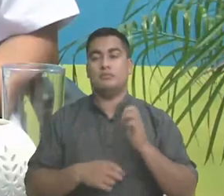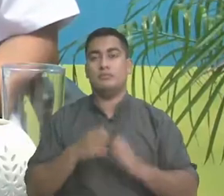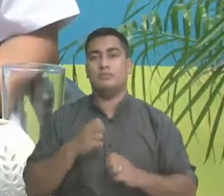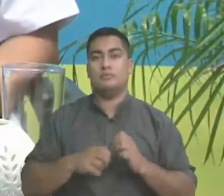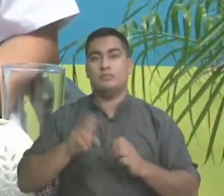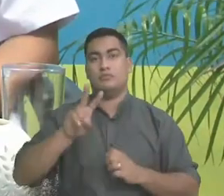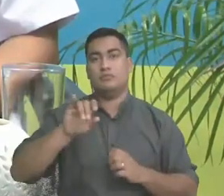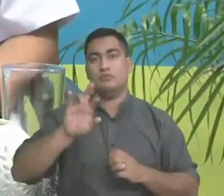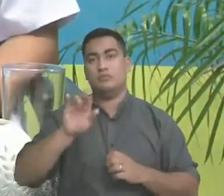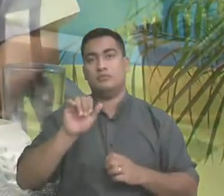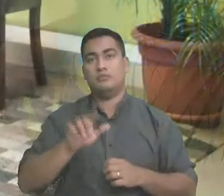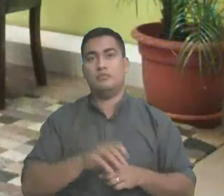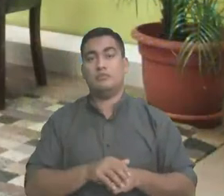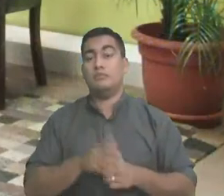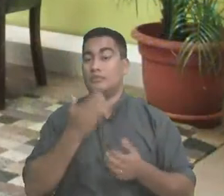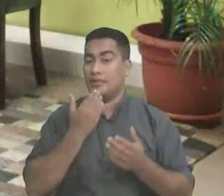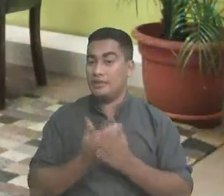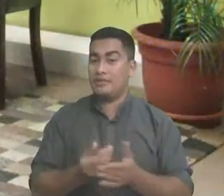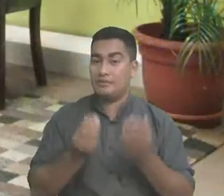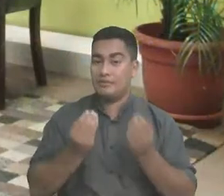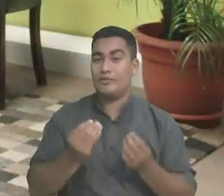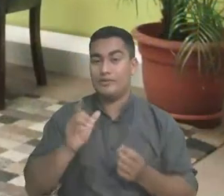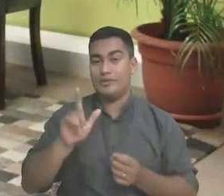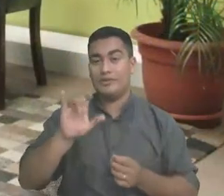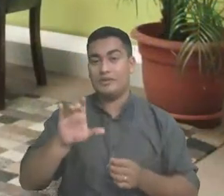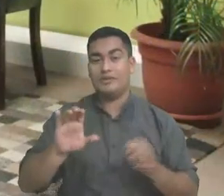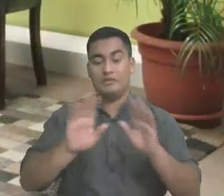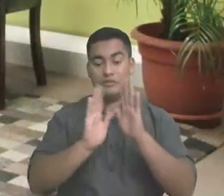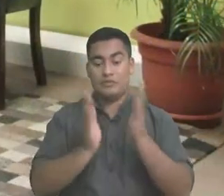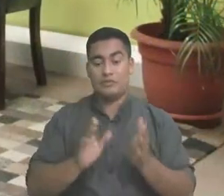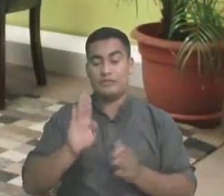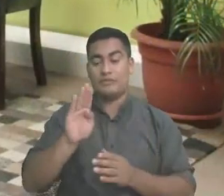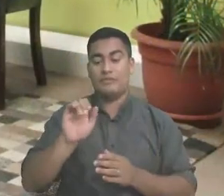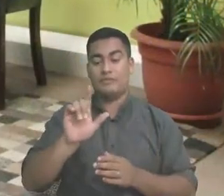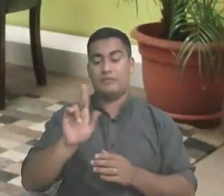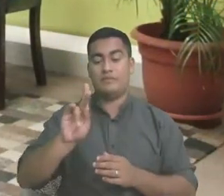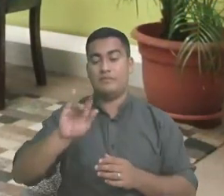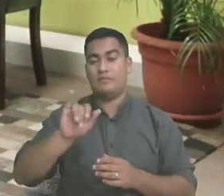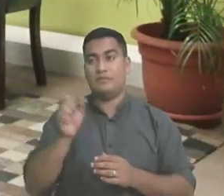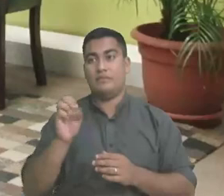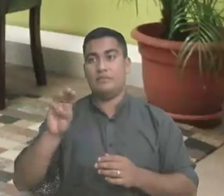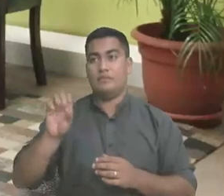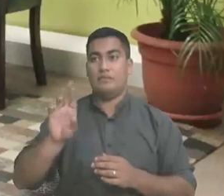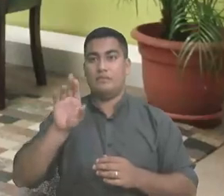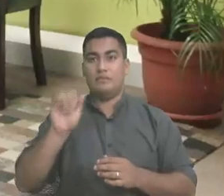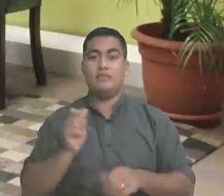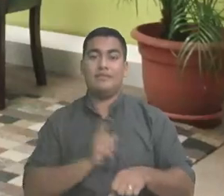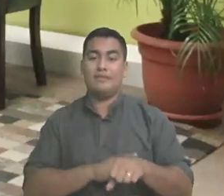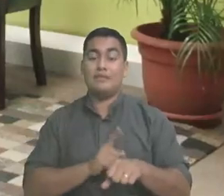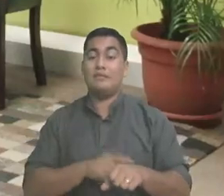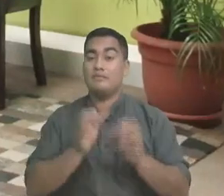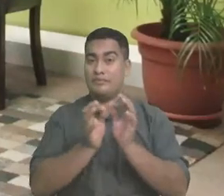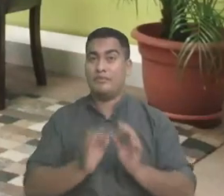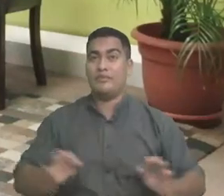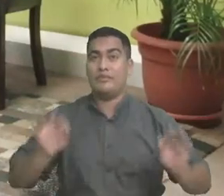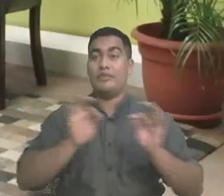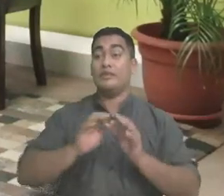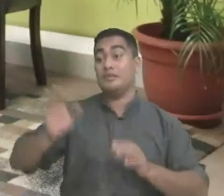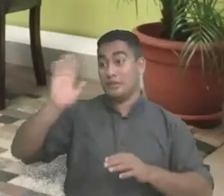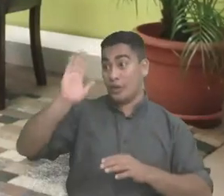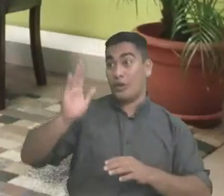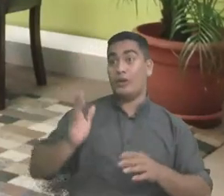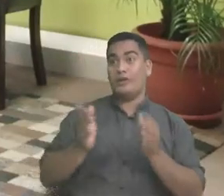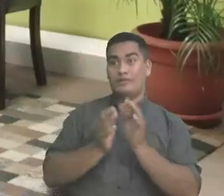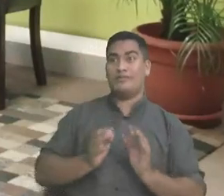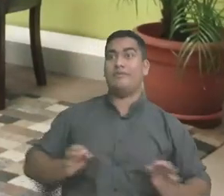viral. Okay. Le agradecemos, licenciada Belkin Mora, por su valioso tiempo. Hay que fomentar este saludo. No